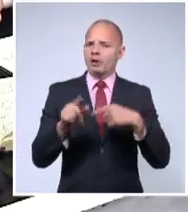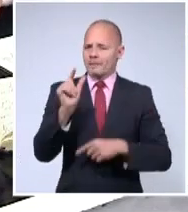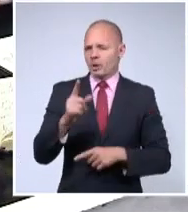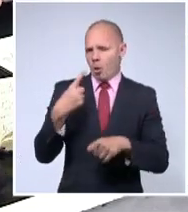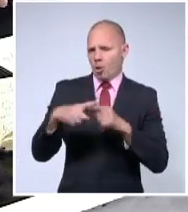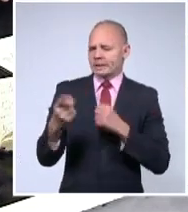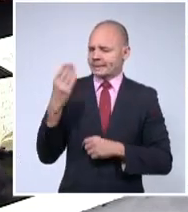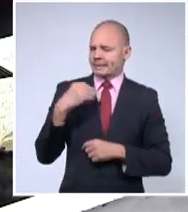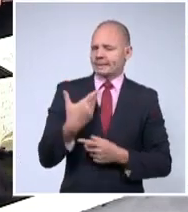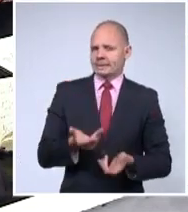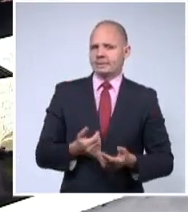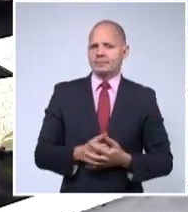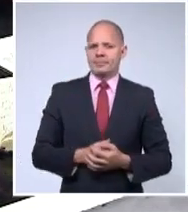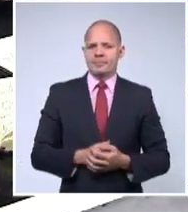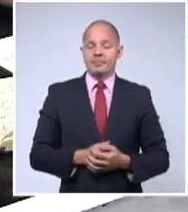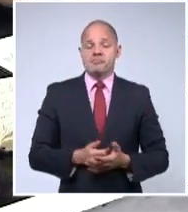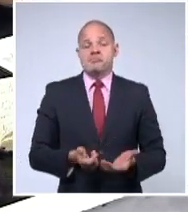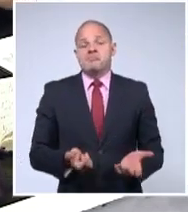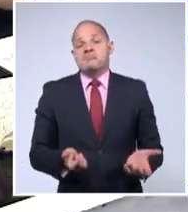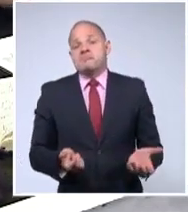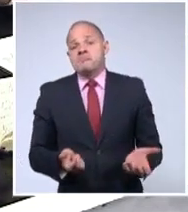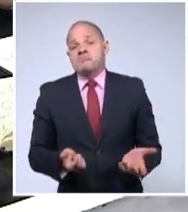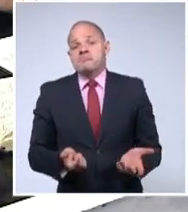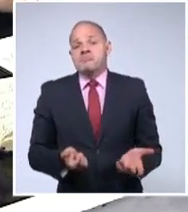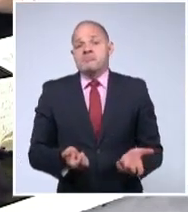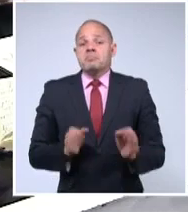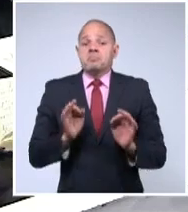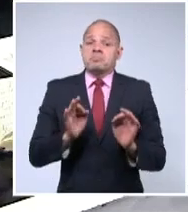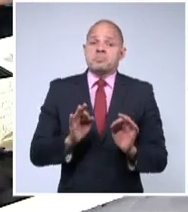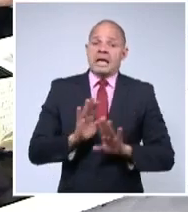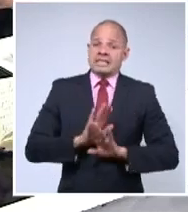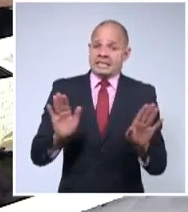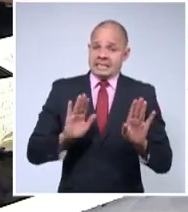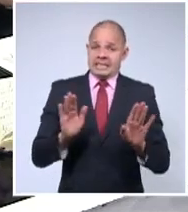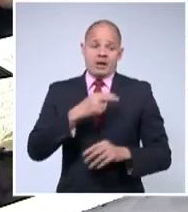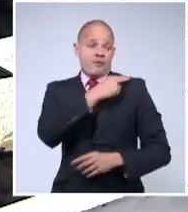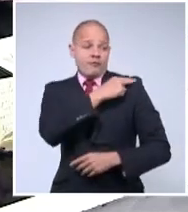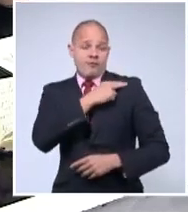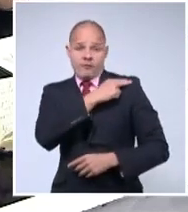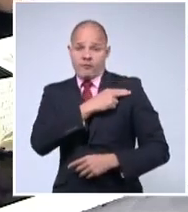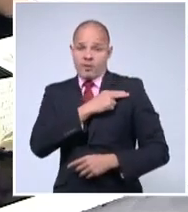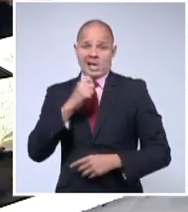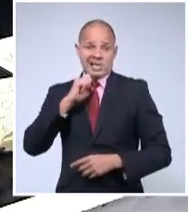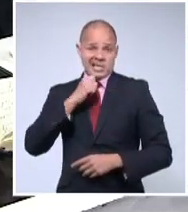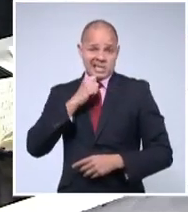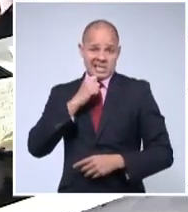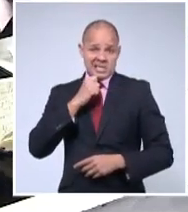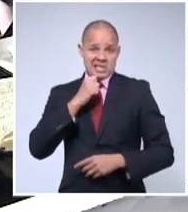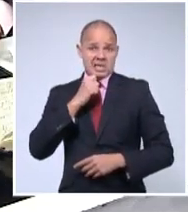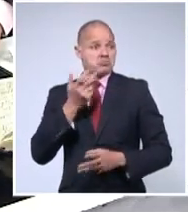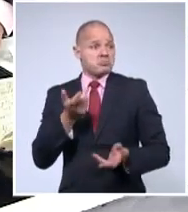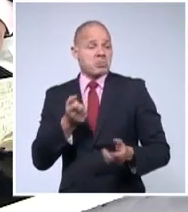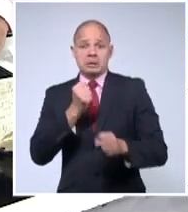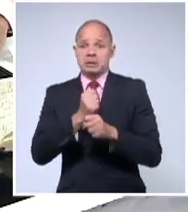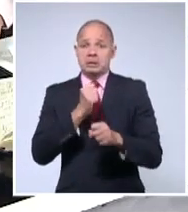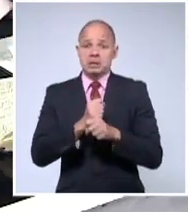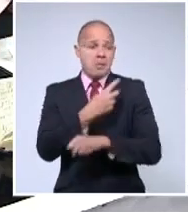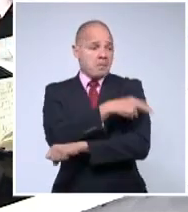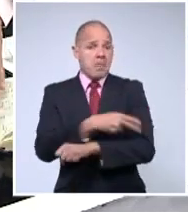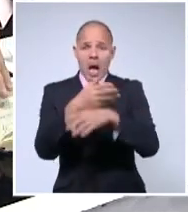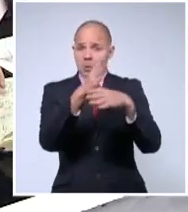que Estados Unidos tiene una actitud de libertad, o sea, sus funcionarios en cualquier parte del mundo actúan con determinada libertad en el país donde se